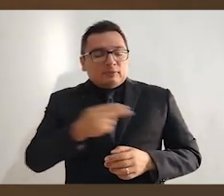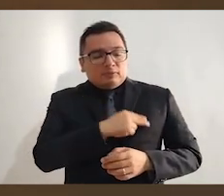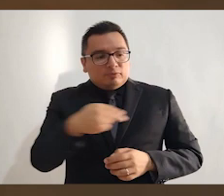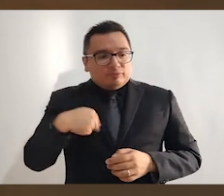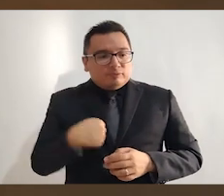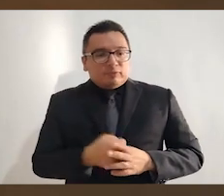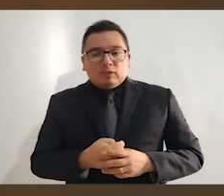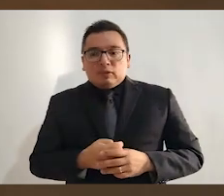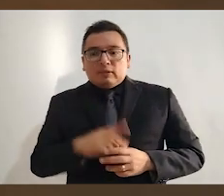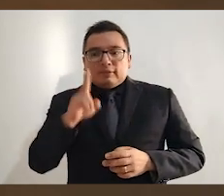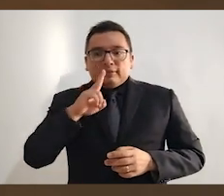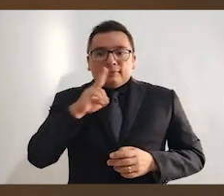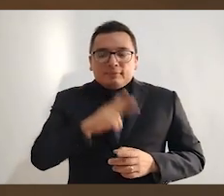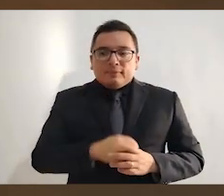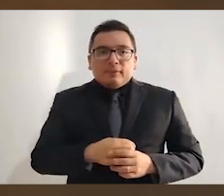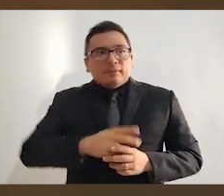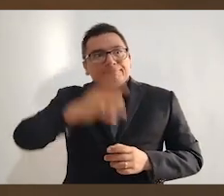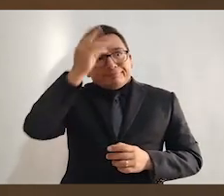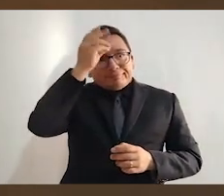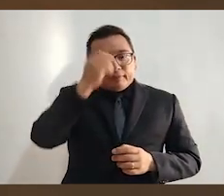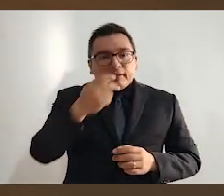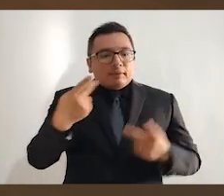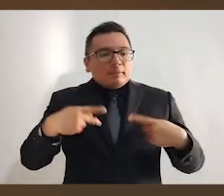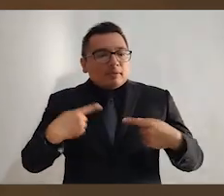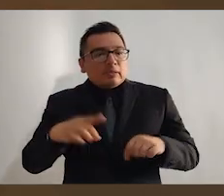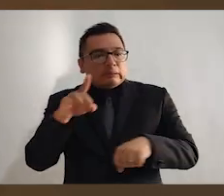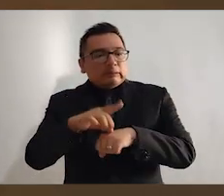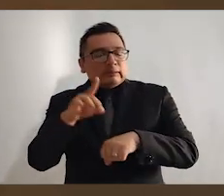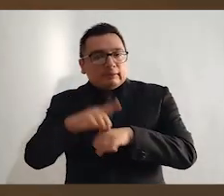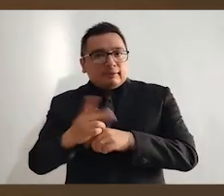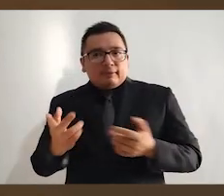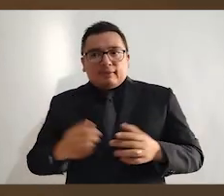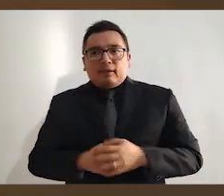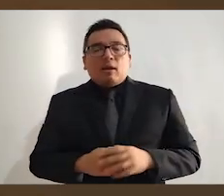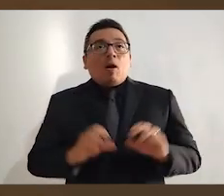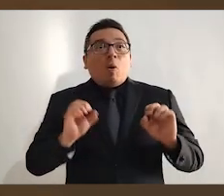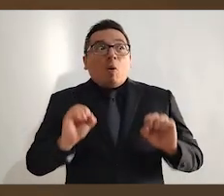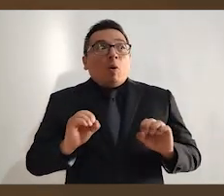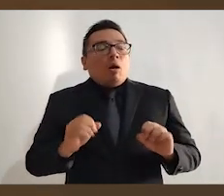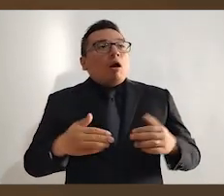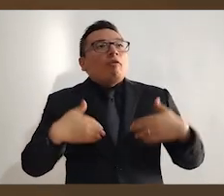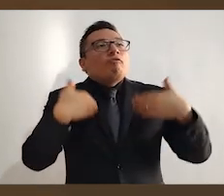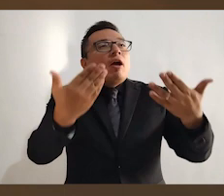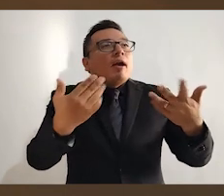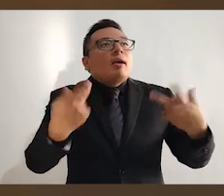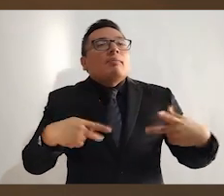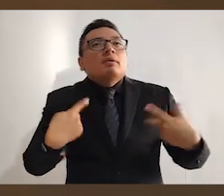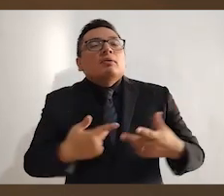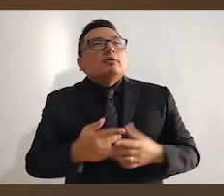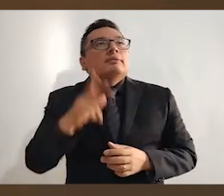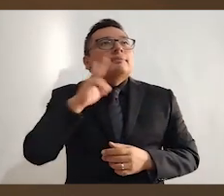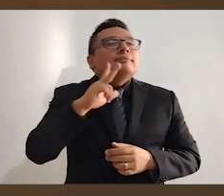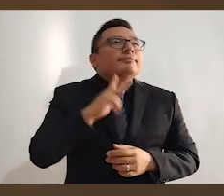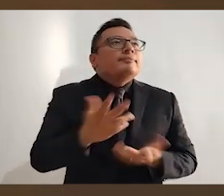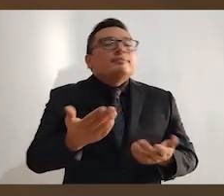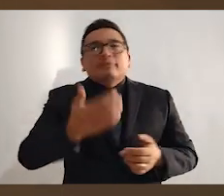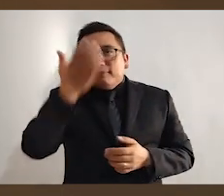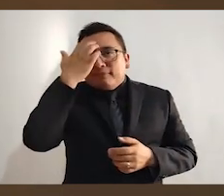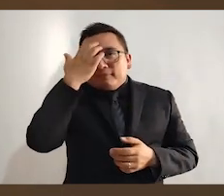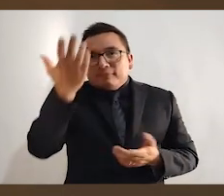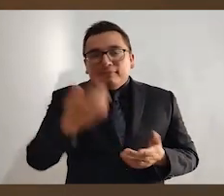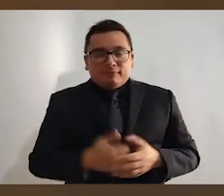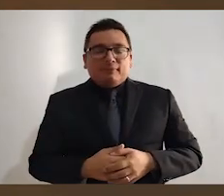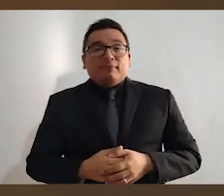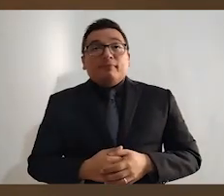actualizarnos, conocer a los expertos que están en el día a día, inclusive en el campo. Y pues no sé,